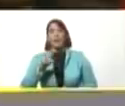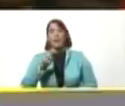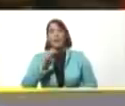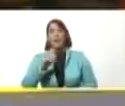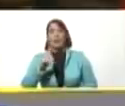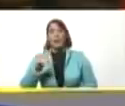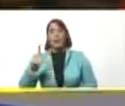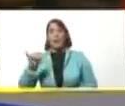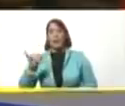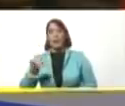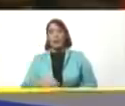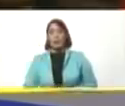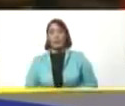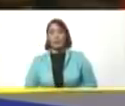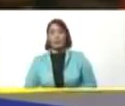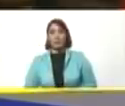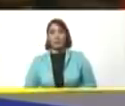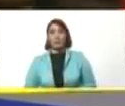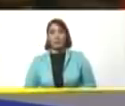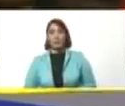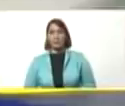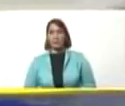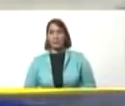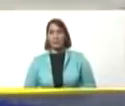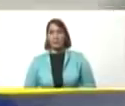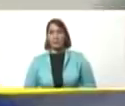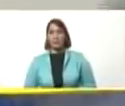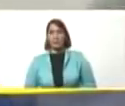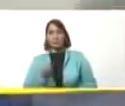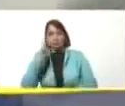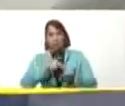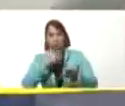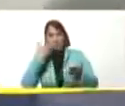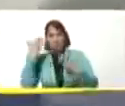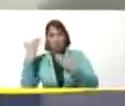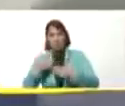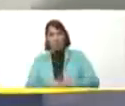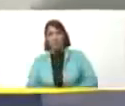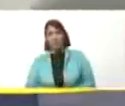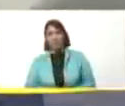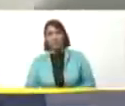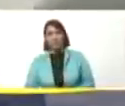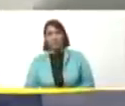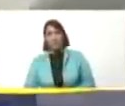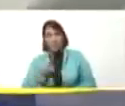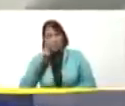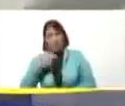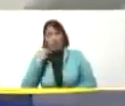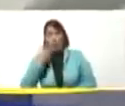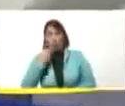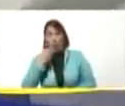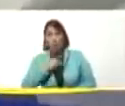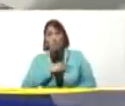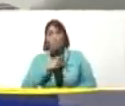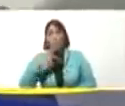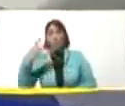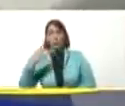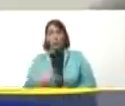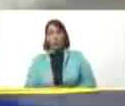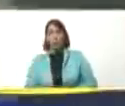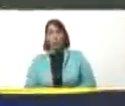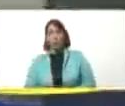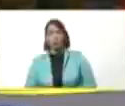Nazaret Ñáñez, presente. Alfred Nazaret, que ustedes lo ven ahí, este joven es poeta.